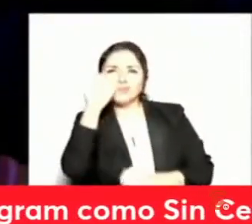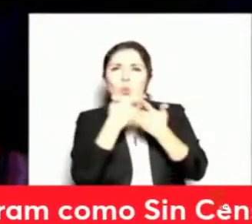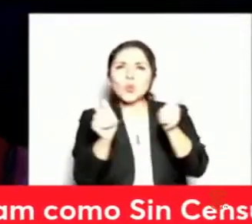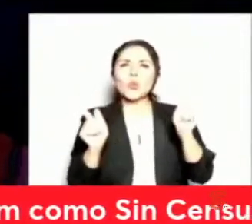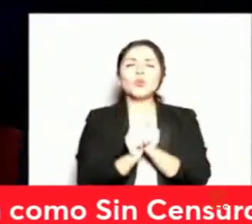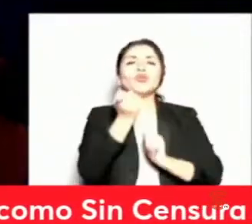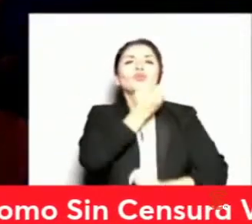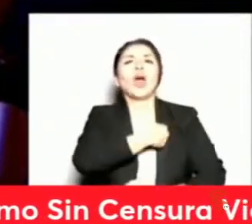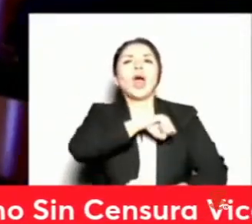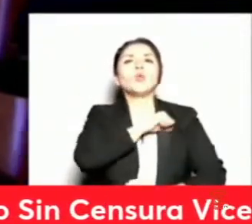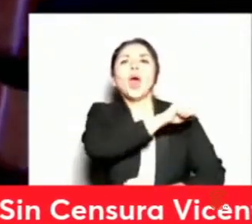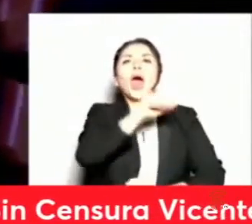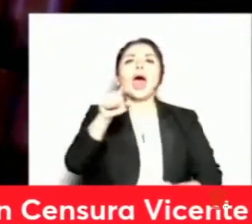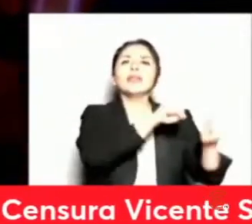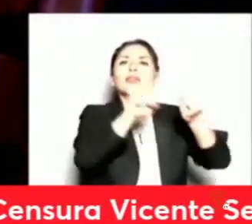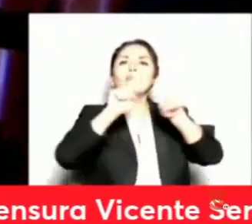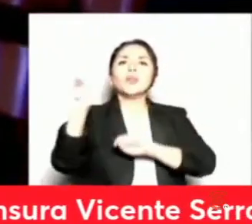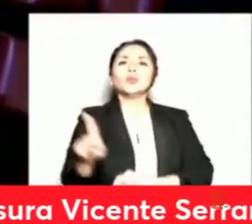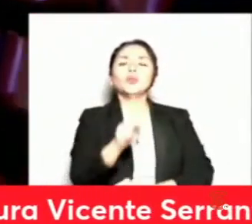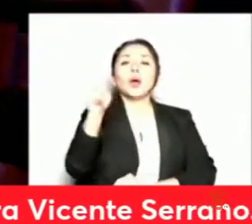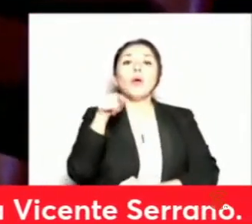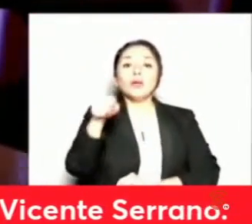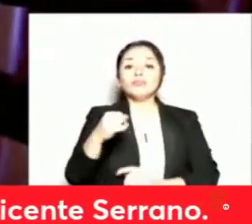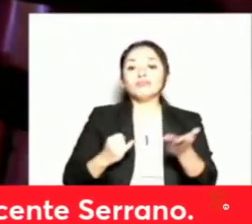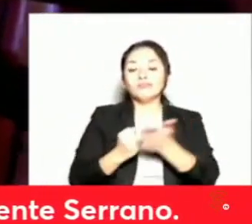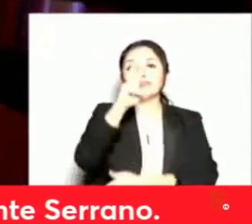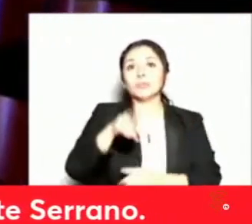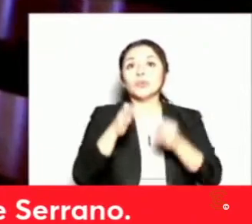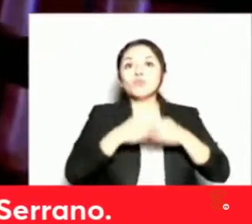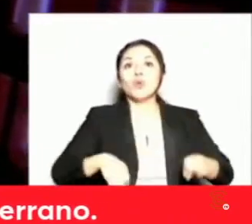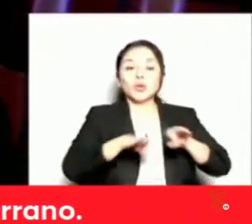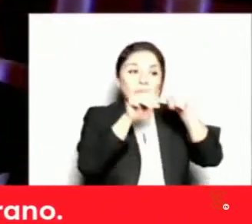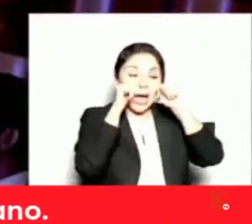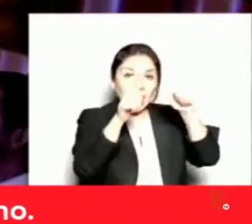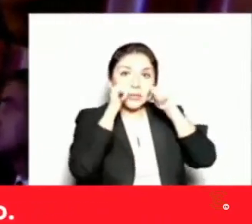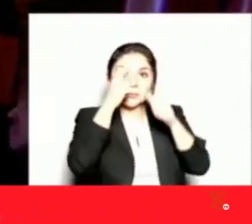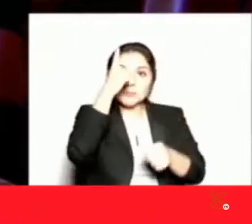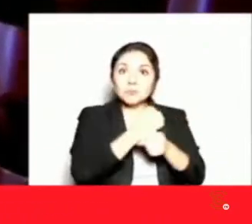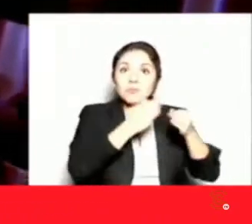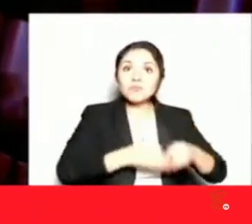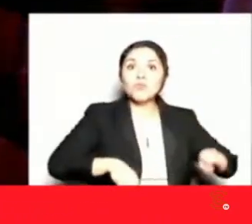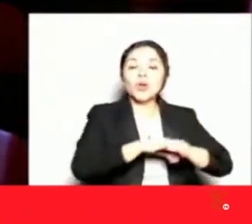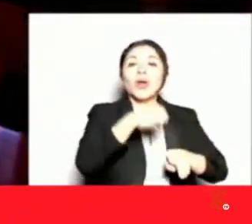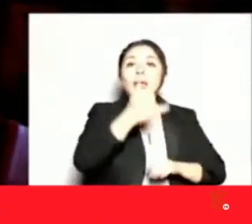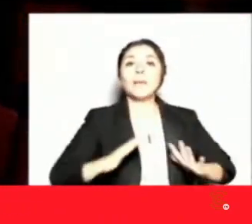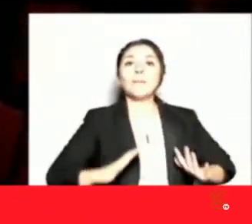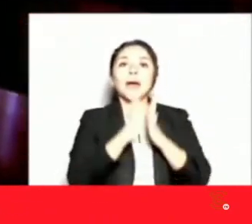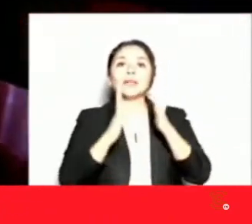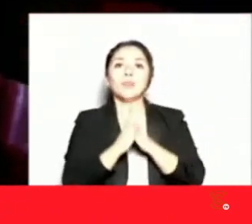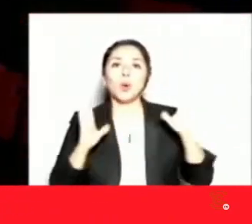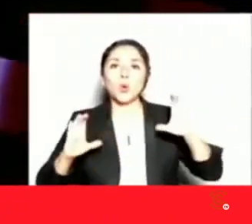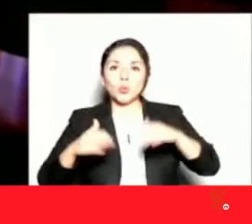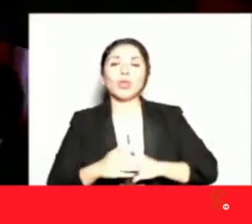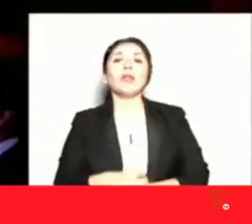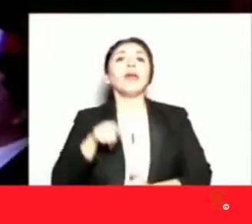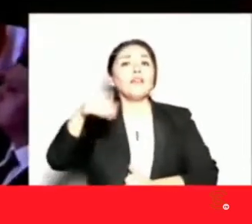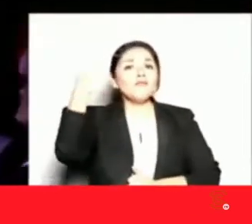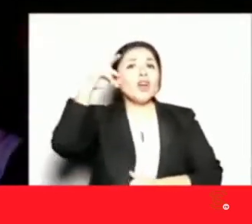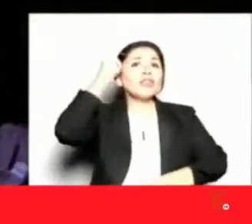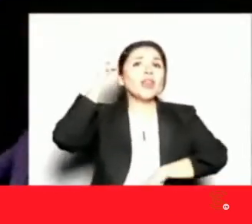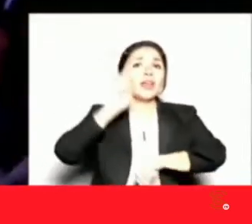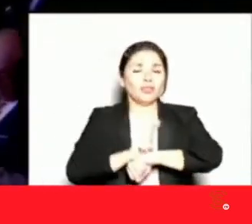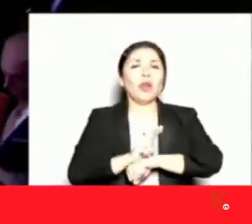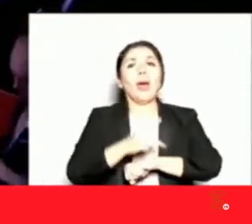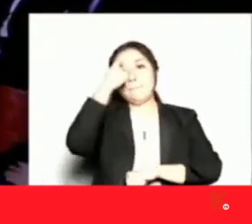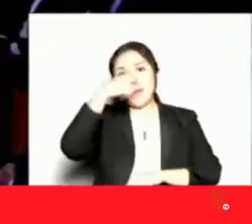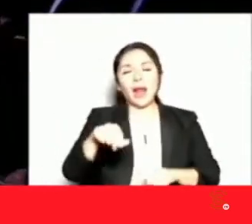de los Pueblos, que declaró la importancia de la atención primaria y la participación comunitaria. Fue directora del IPAIS México,